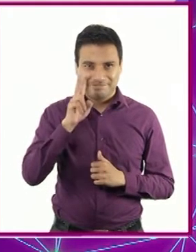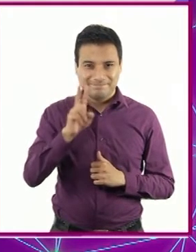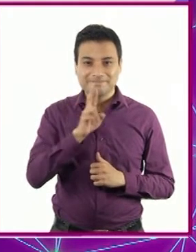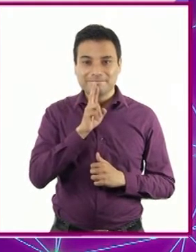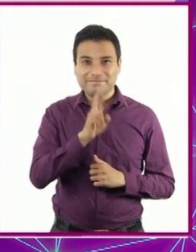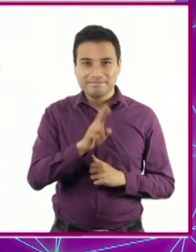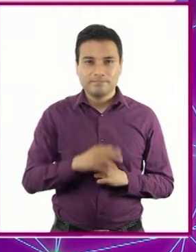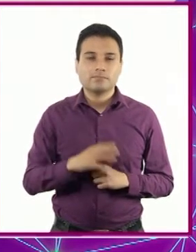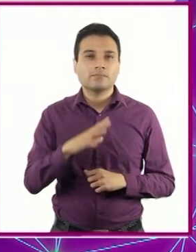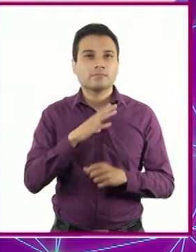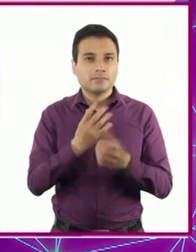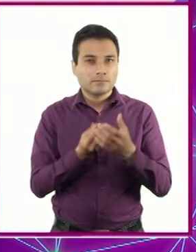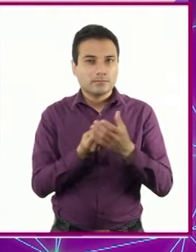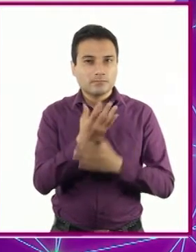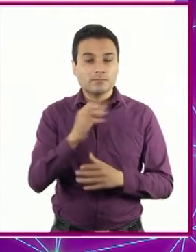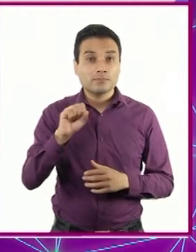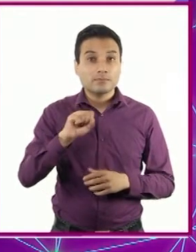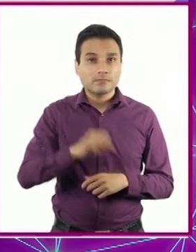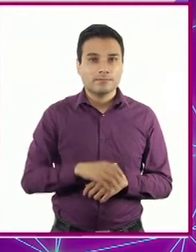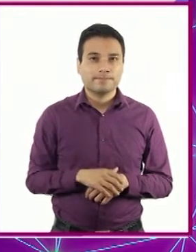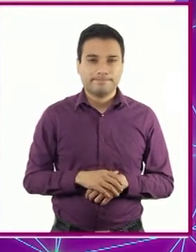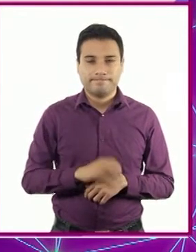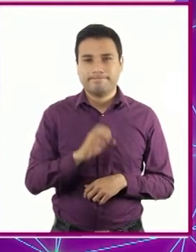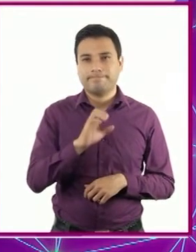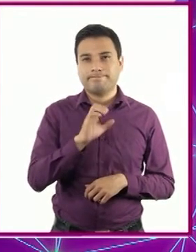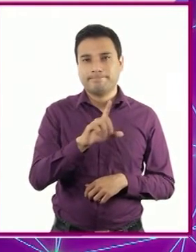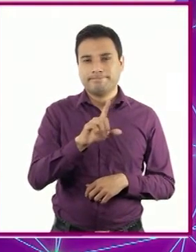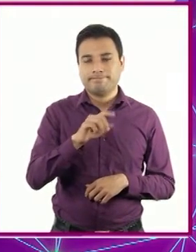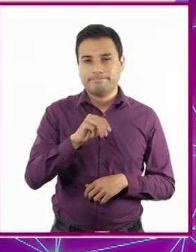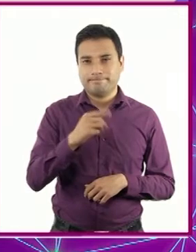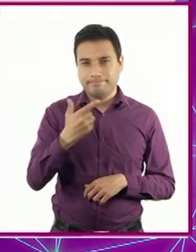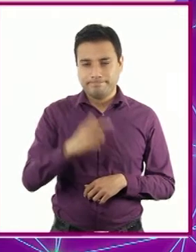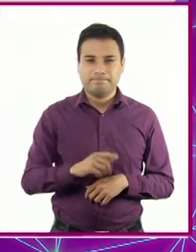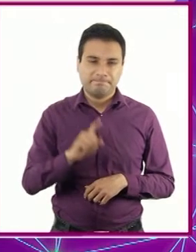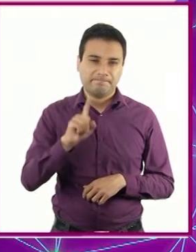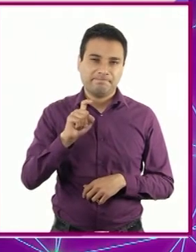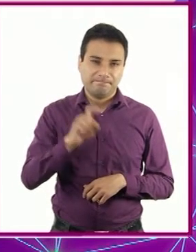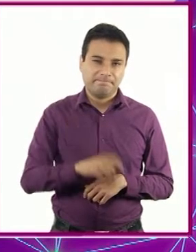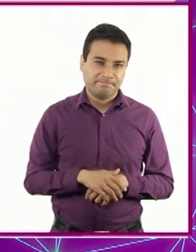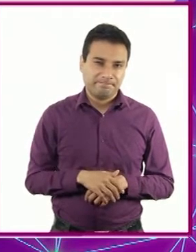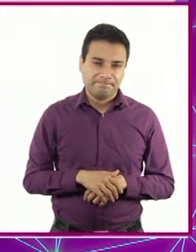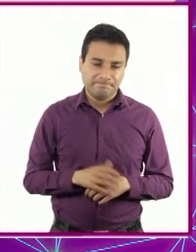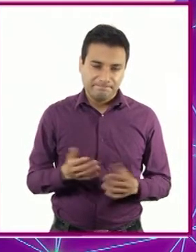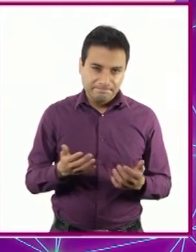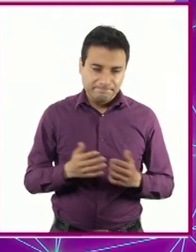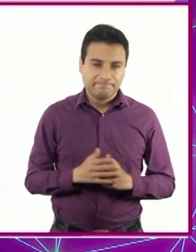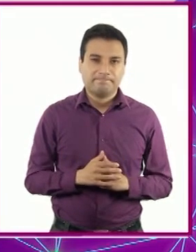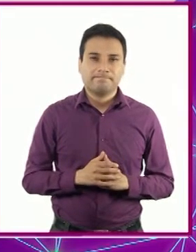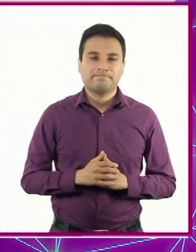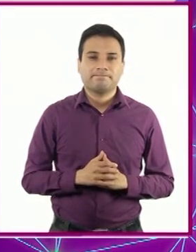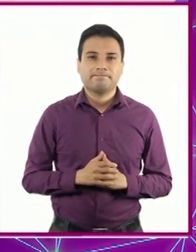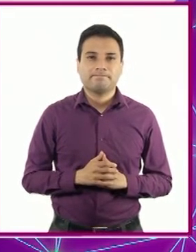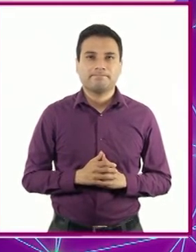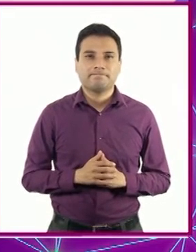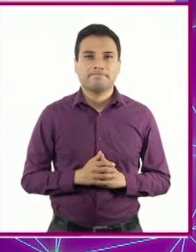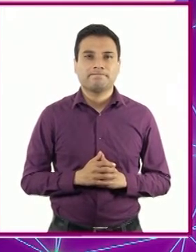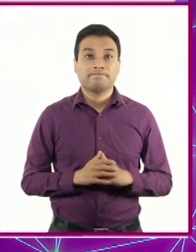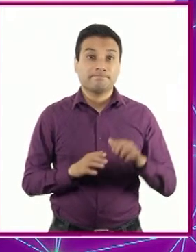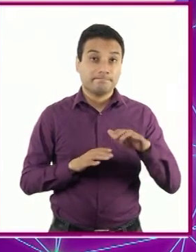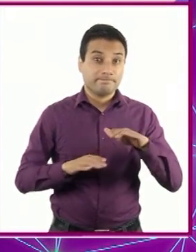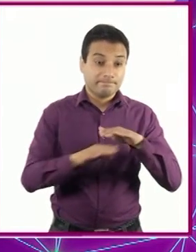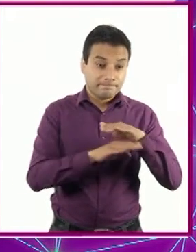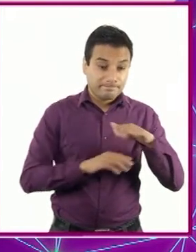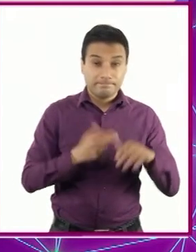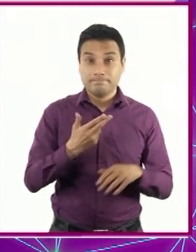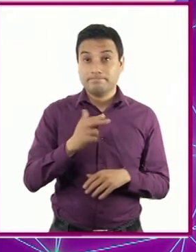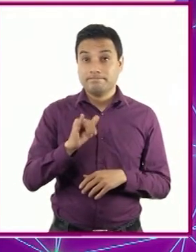sal, es decir, el cloro de magnesio, y agua, a partir del radical hidroxilo, de la base, y el hidrógeno del